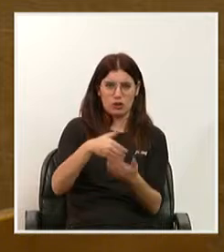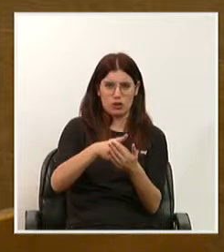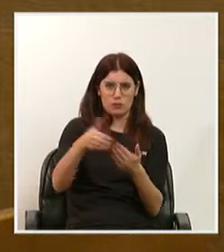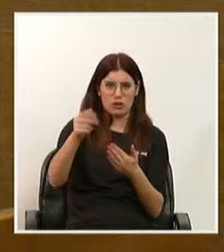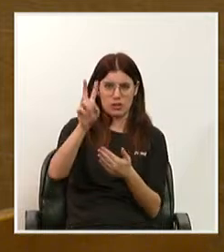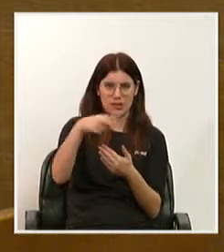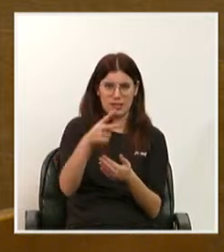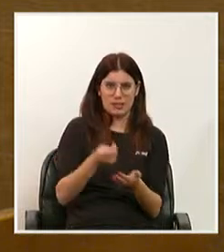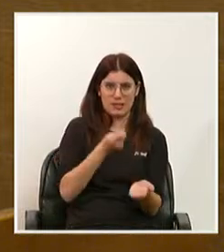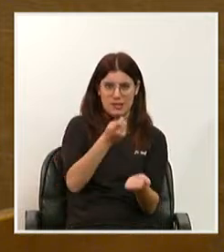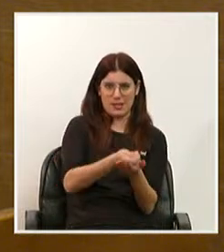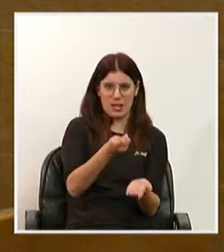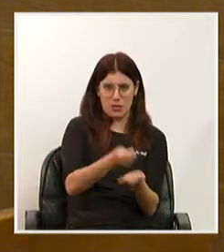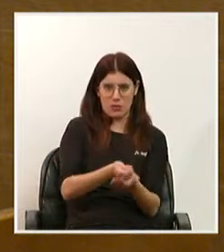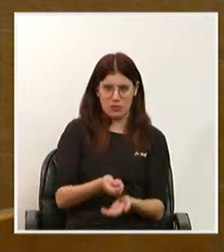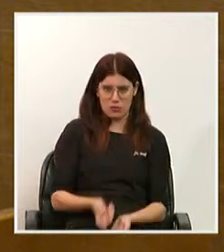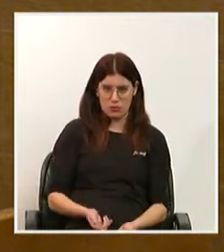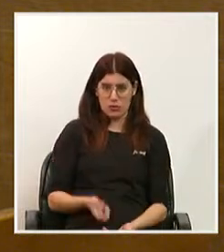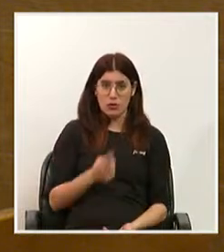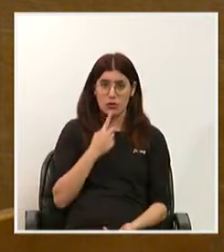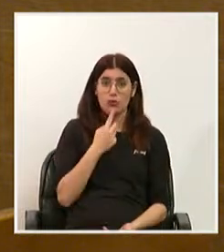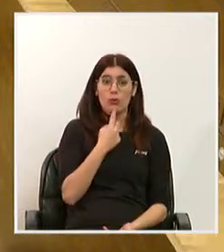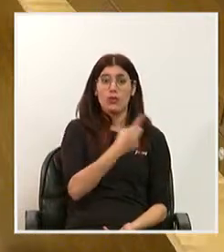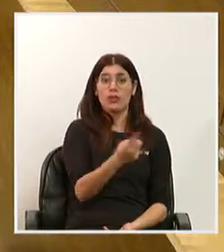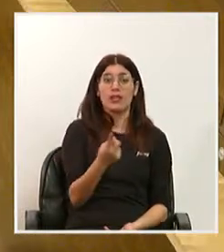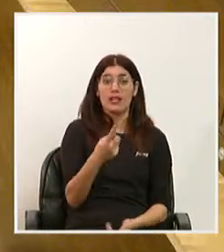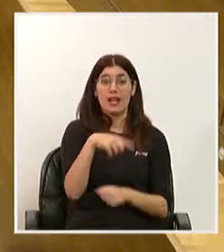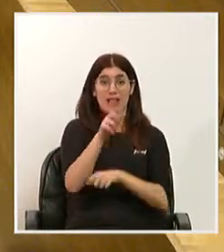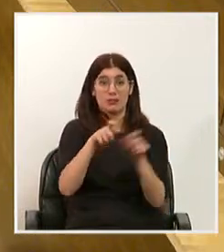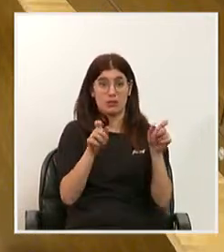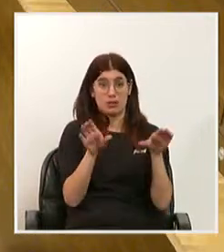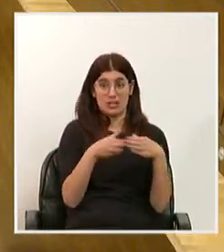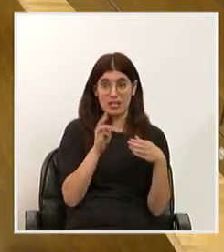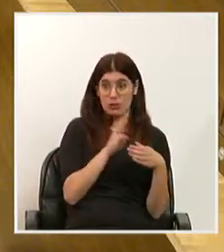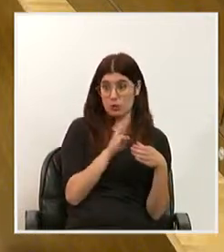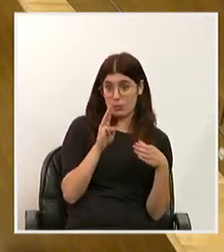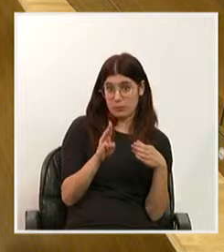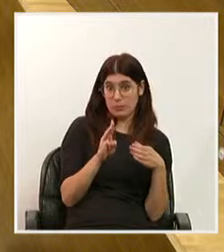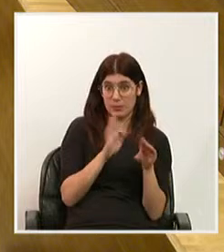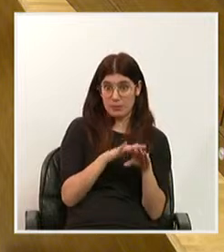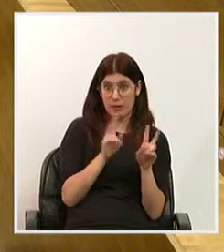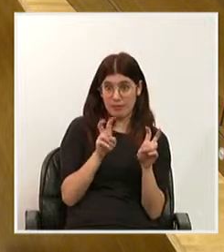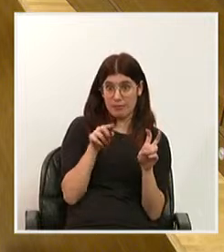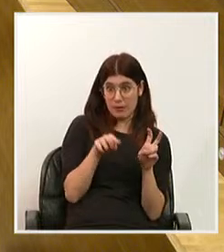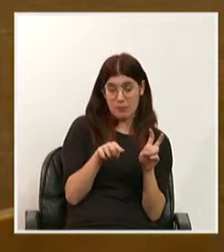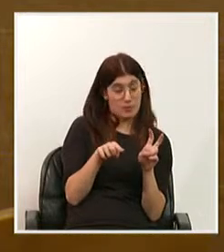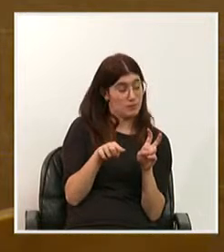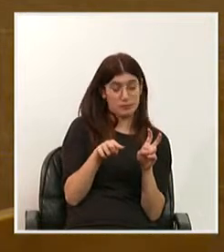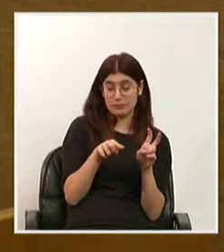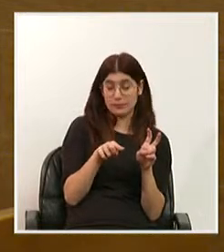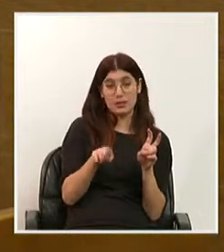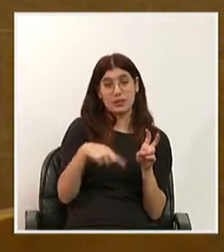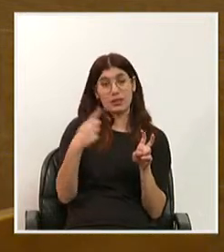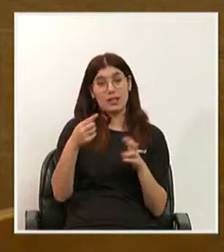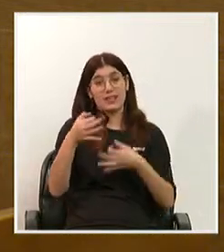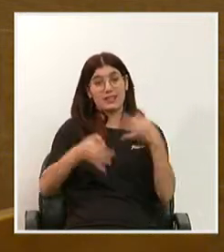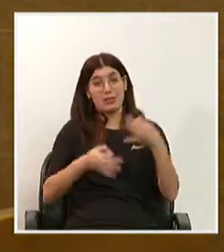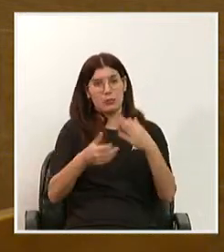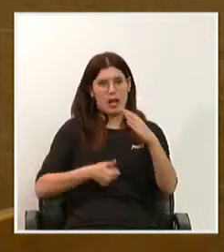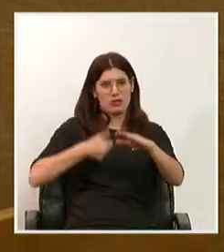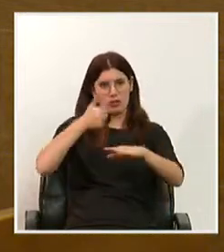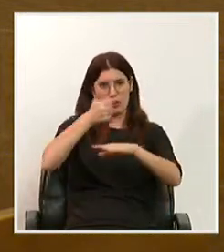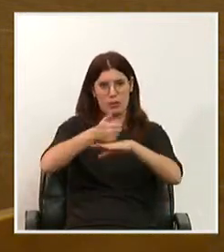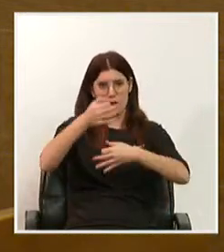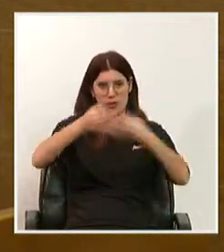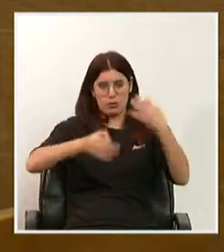euros Díganle a la gente que no ha sido el partido popular quien ha puesto en cuestión esta ley sino que ha sido el tribunal superior de justicia de la